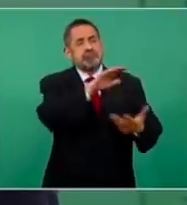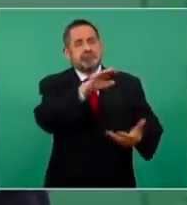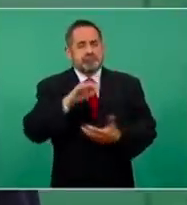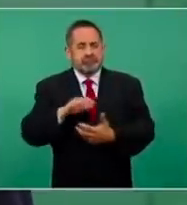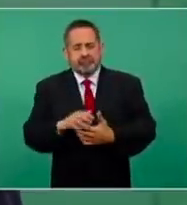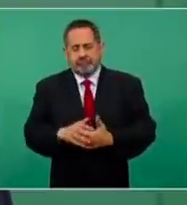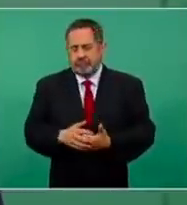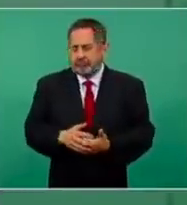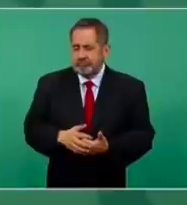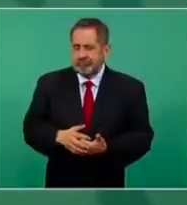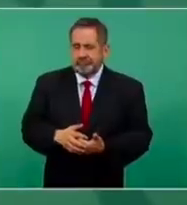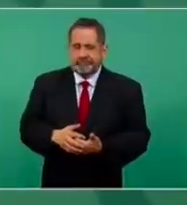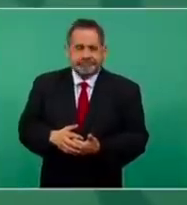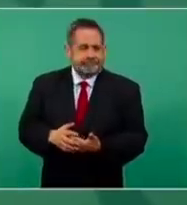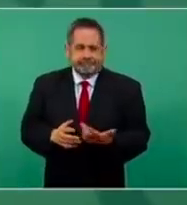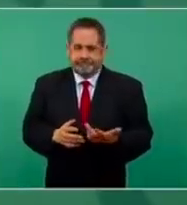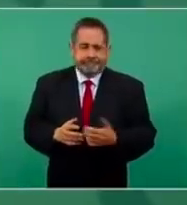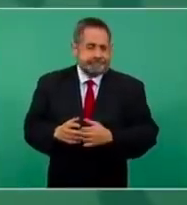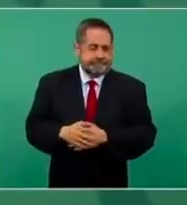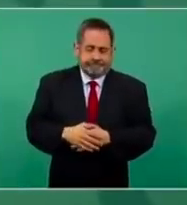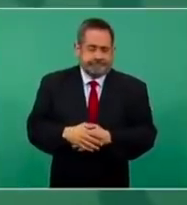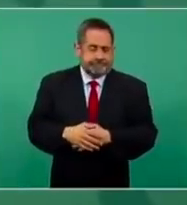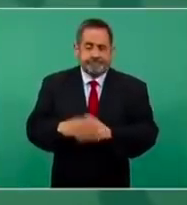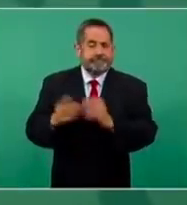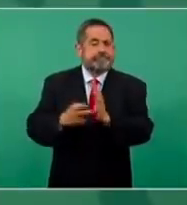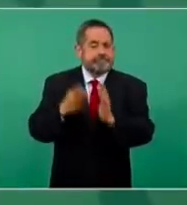que es, como hemos dicho muchas veces de manera